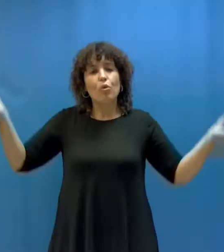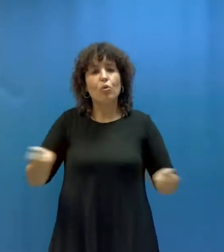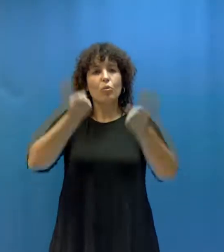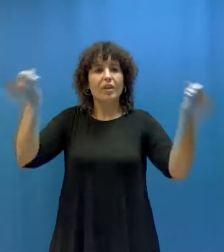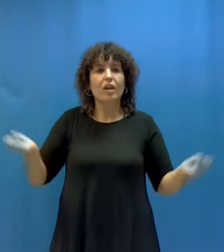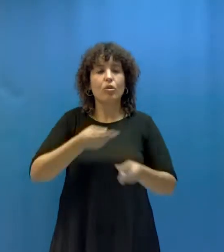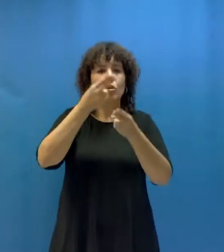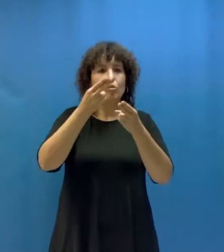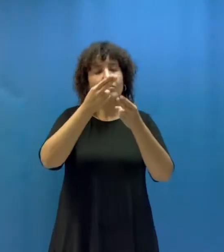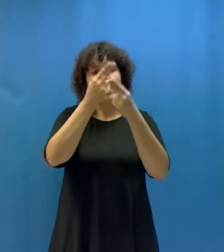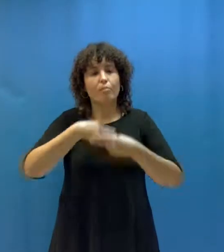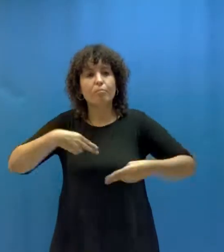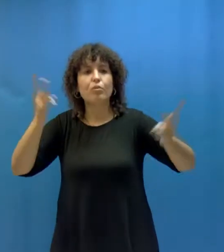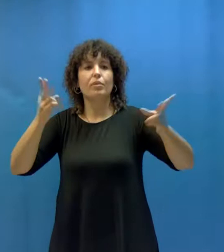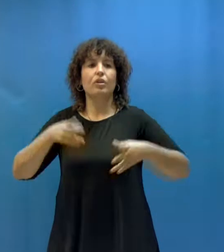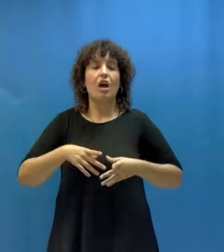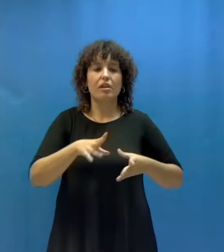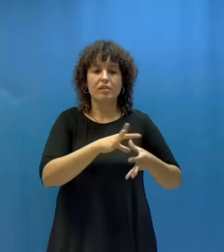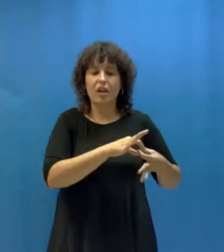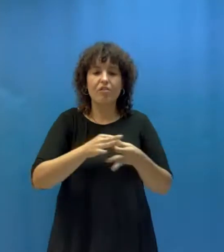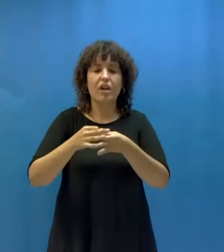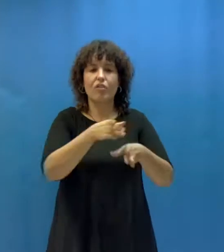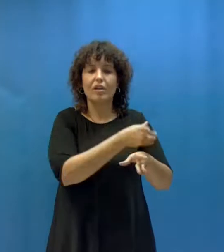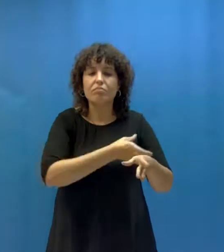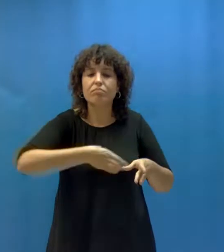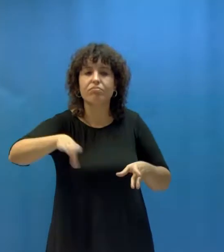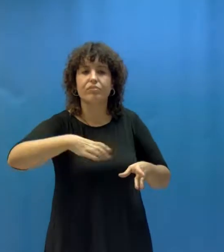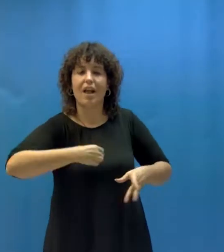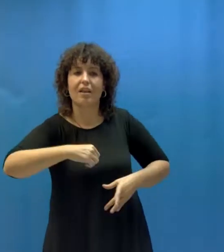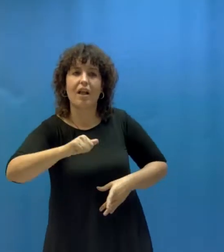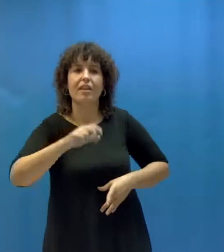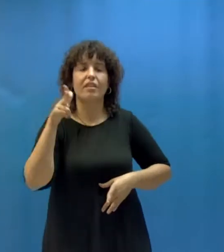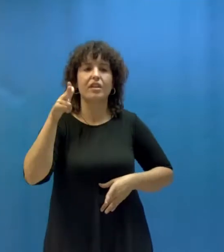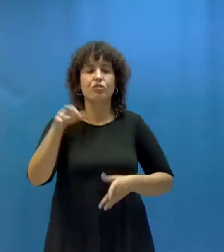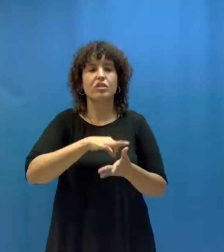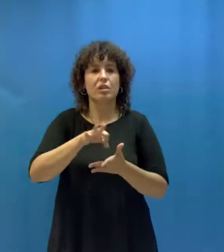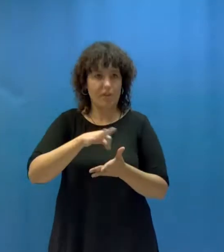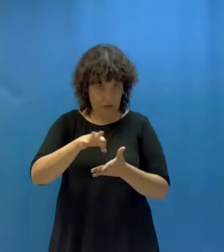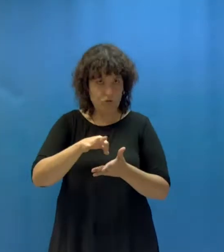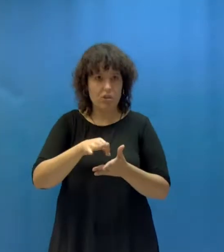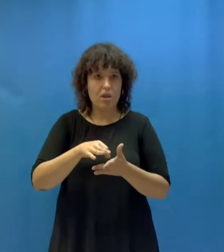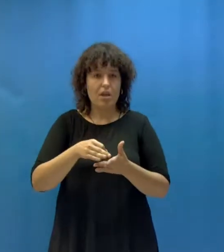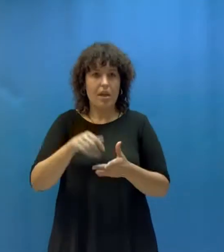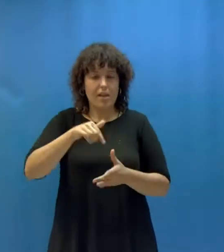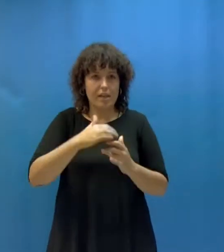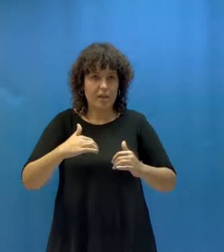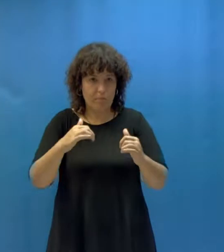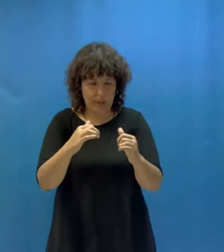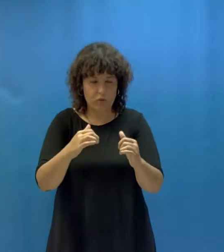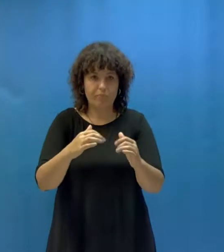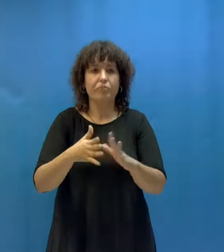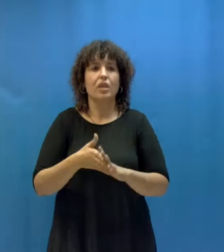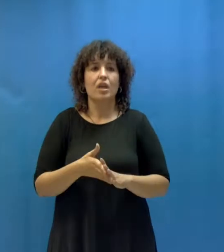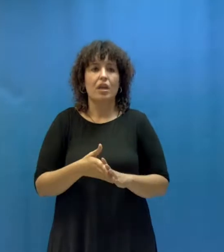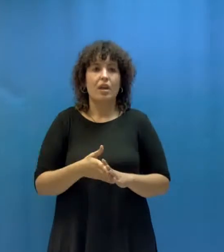del teniente de alcalde delegado del área de Derechos y Servicios, dictaminada favorable por la comisión plenaria. Y que viene a decir, en relación con